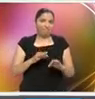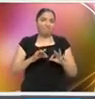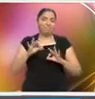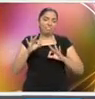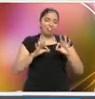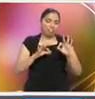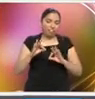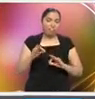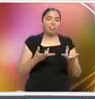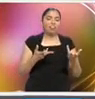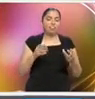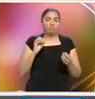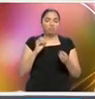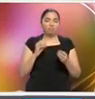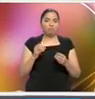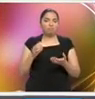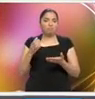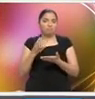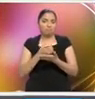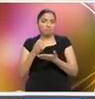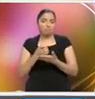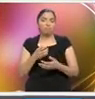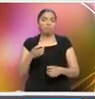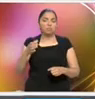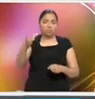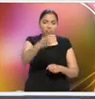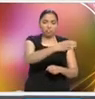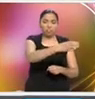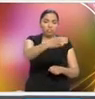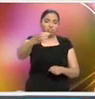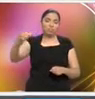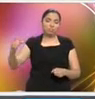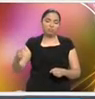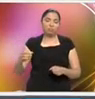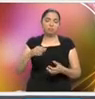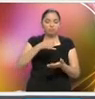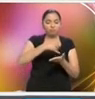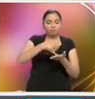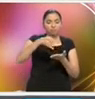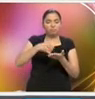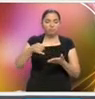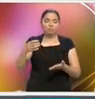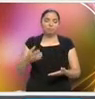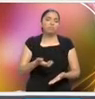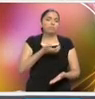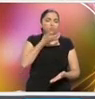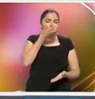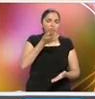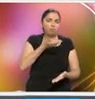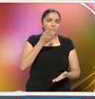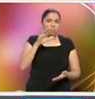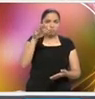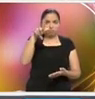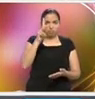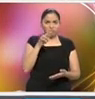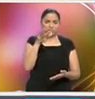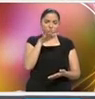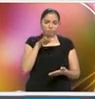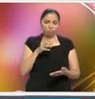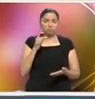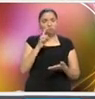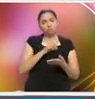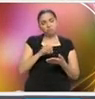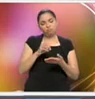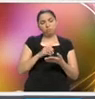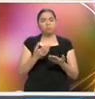tierra o pelear en las guerras, no era fuerzas el leer y escribir. Entonces, pues se dice que a lo